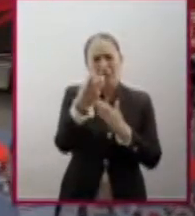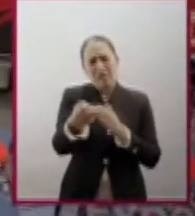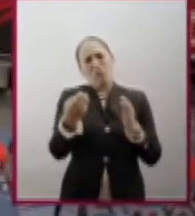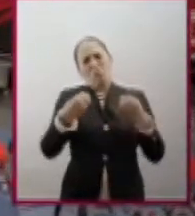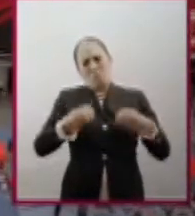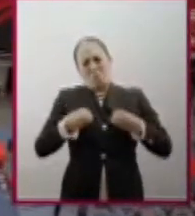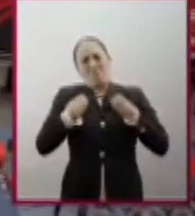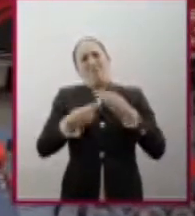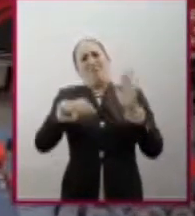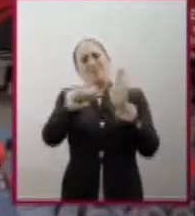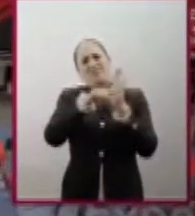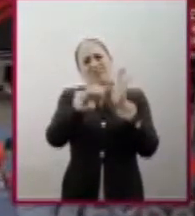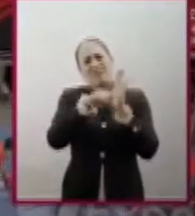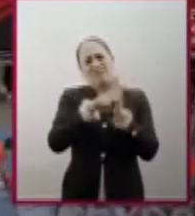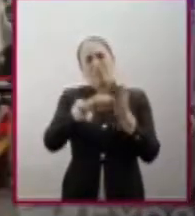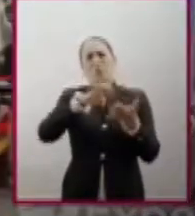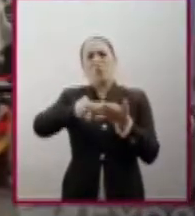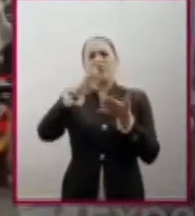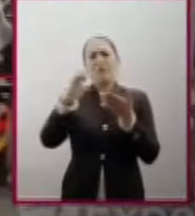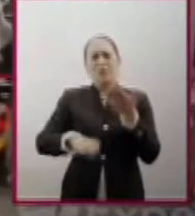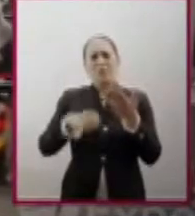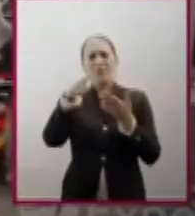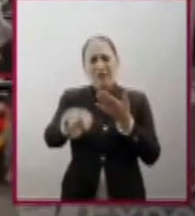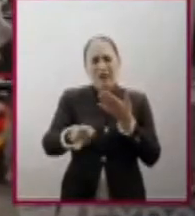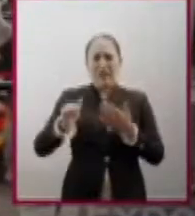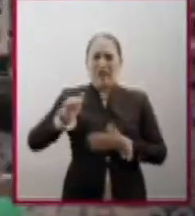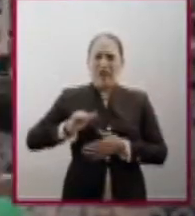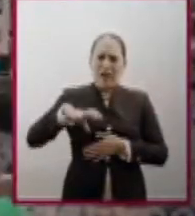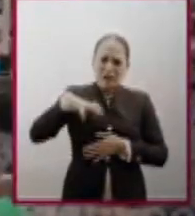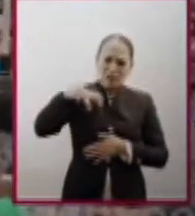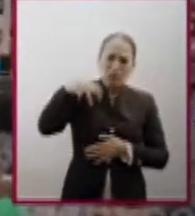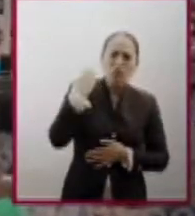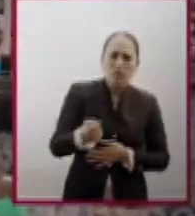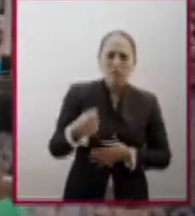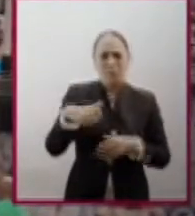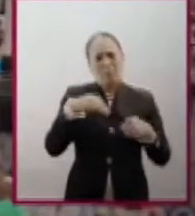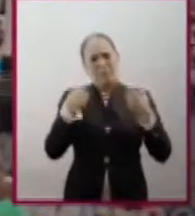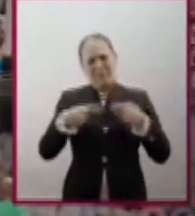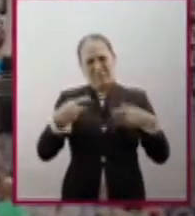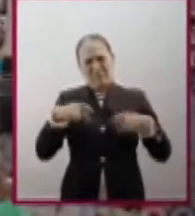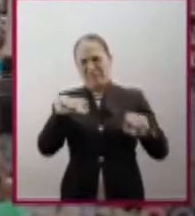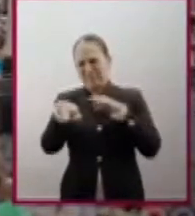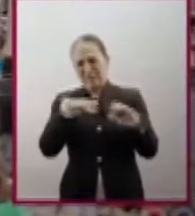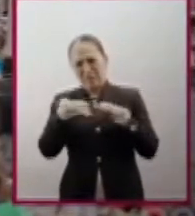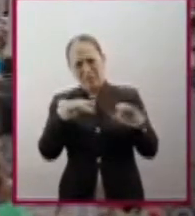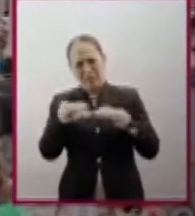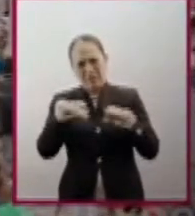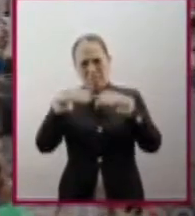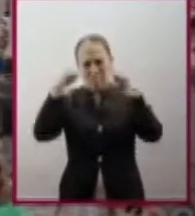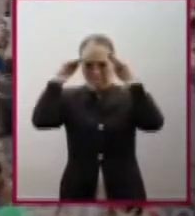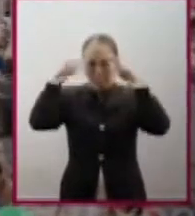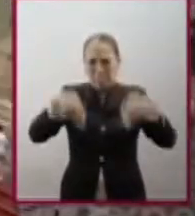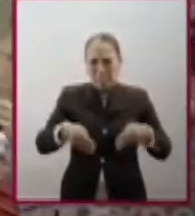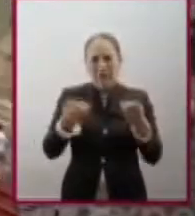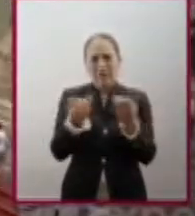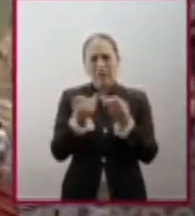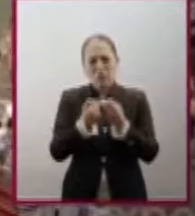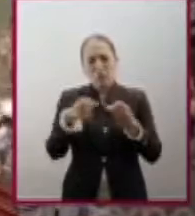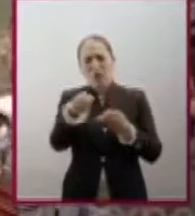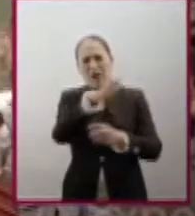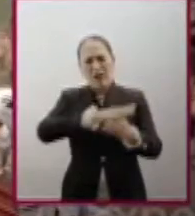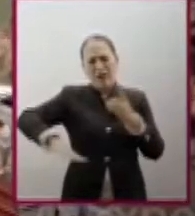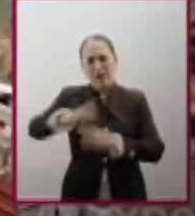tendencias negativas, como la producción en masa que promueve el abuso de los trabajadores y también la destrucción de los recursos del